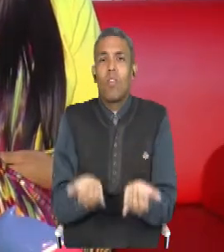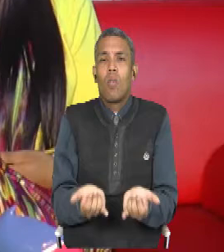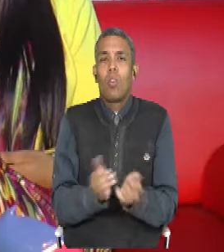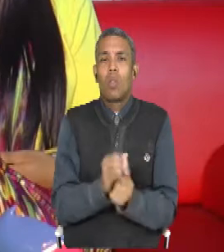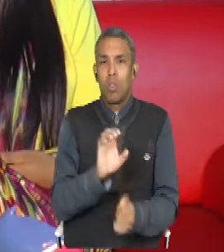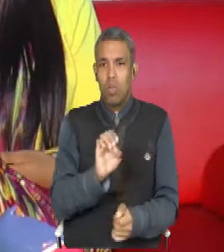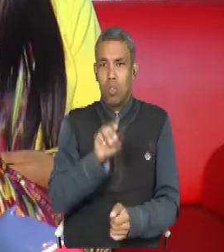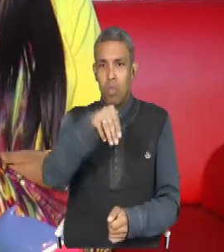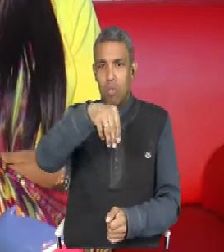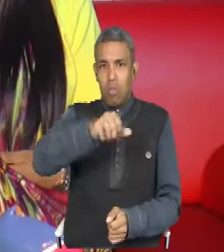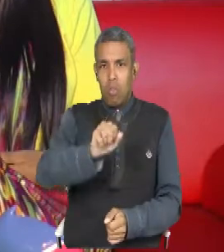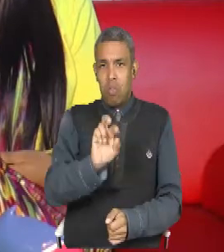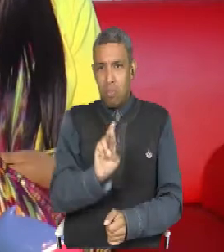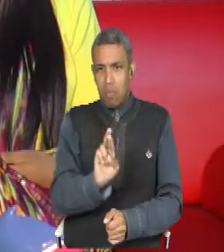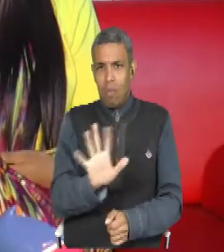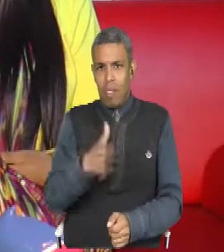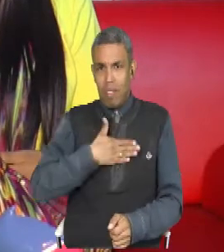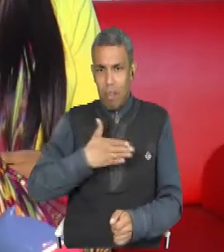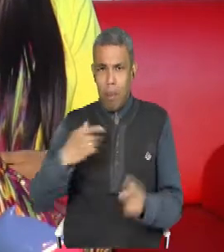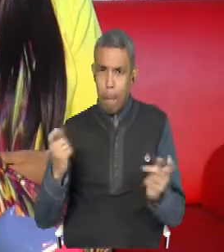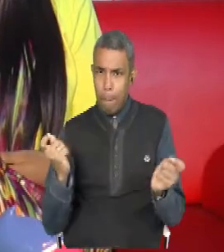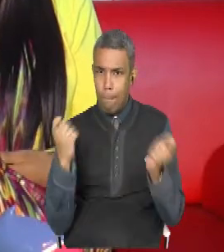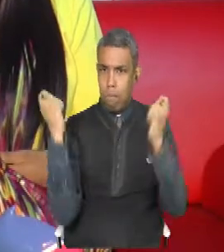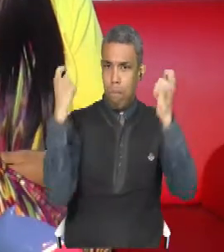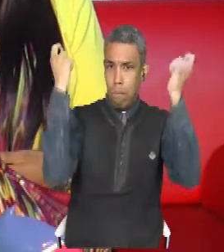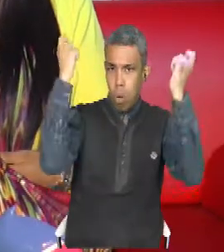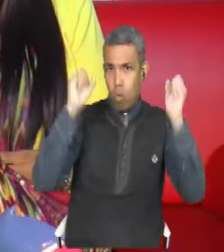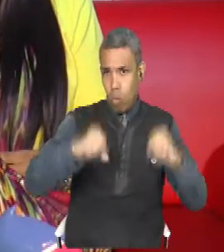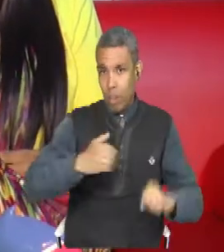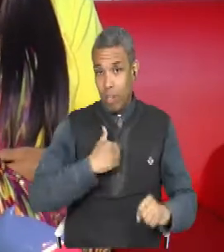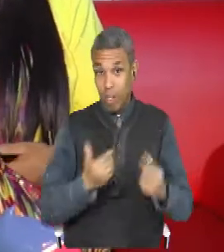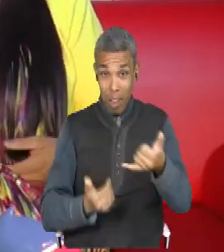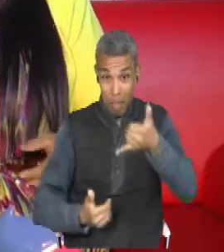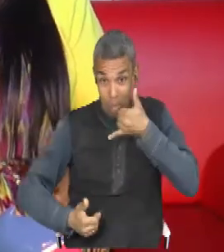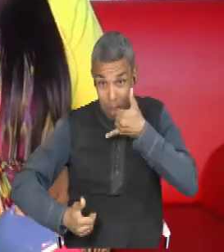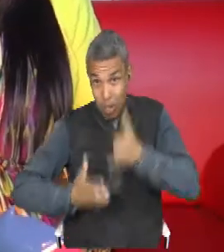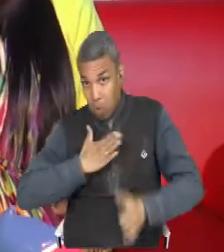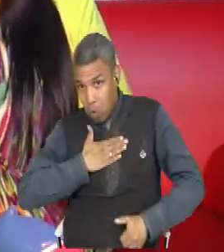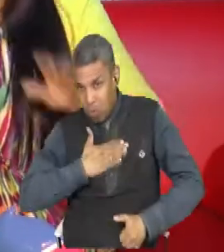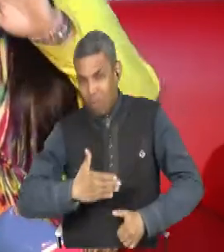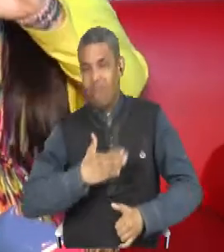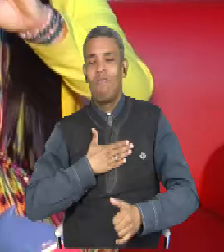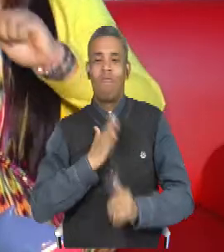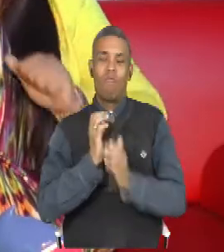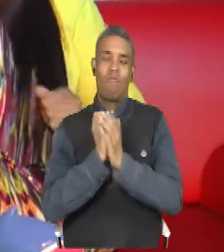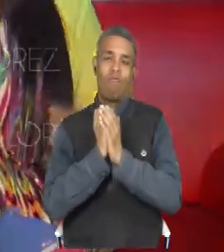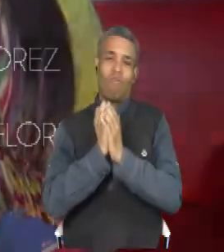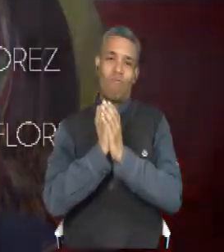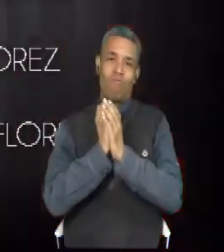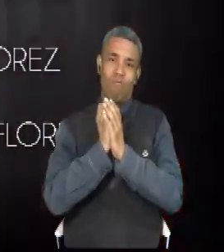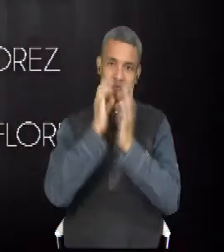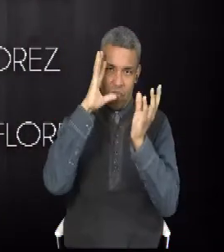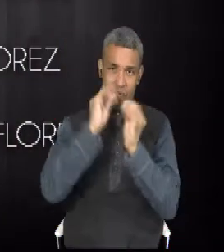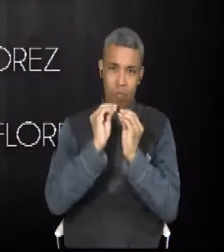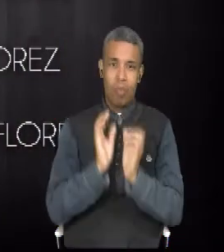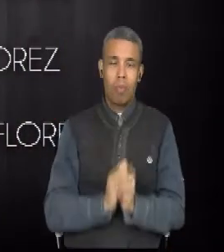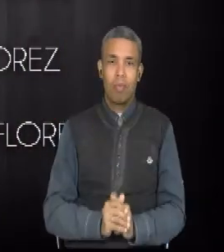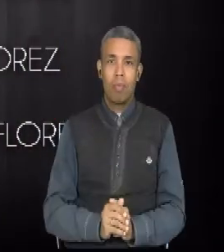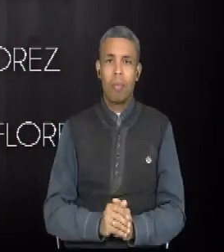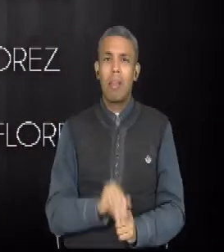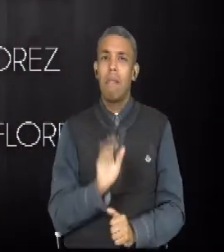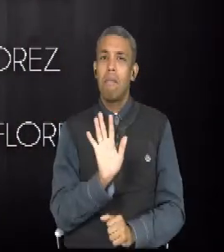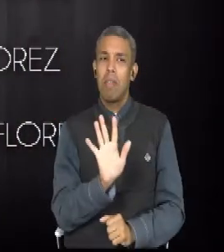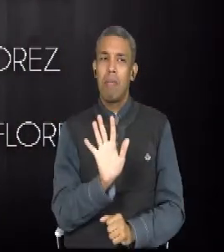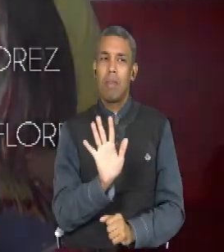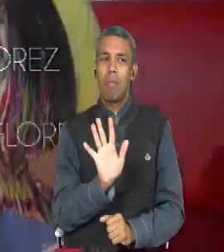Flores, publicista freelance, como su publicista de confianza. Muchas gracias, Jennifer. A usted, Omar, y ustedes no se muevan, quédense ahí un momentico con